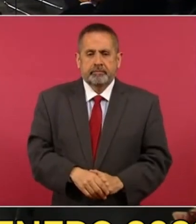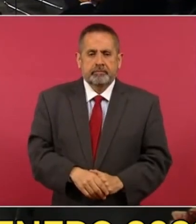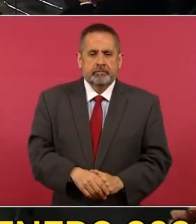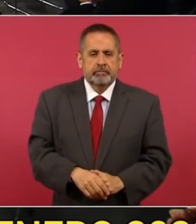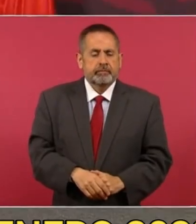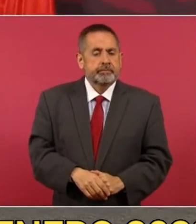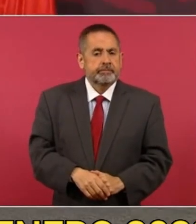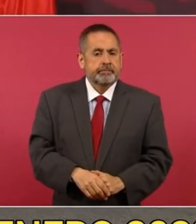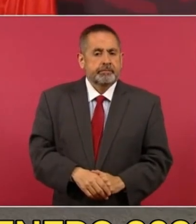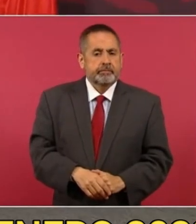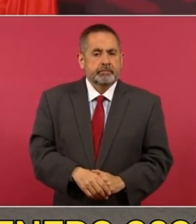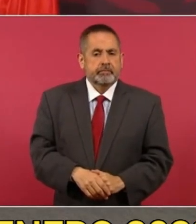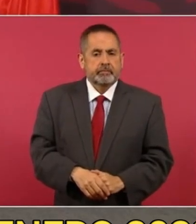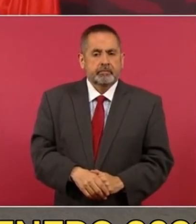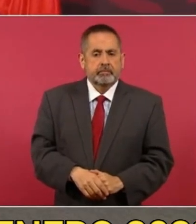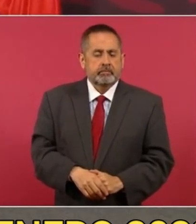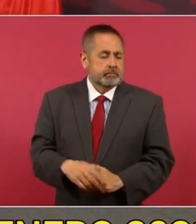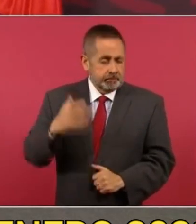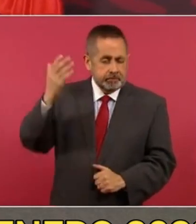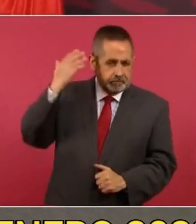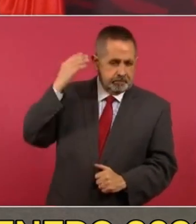Lo más que había